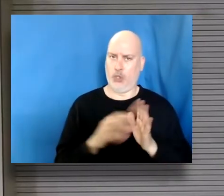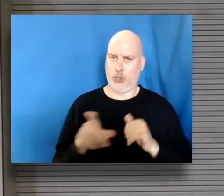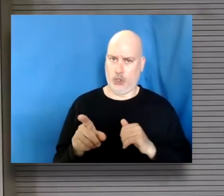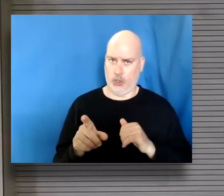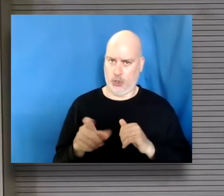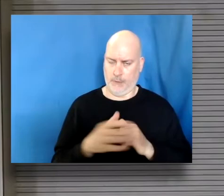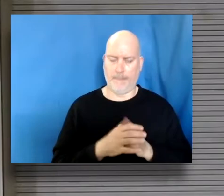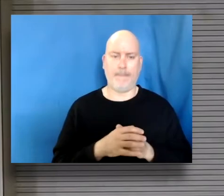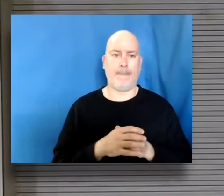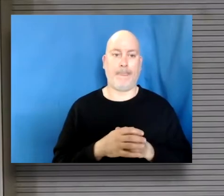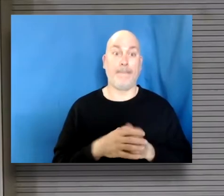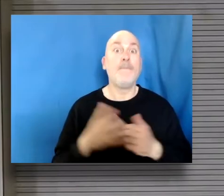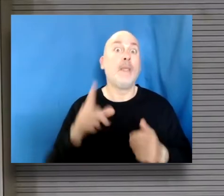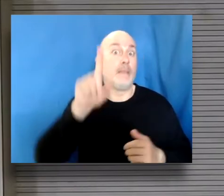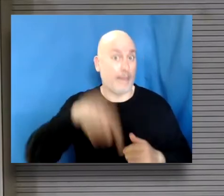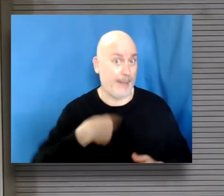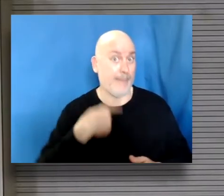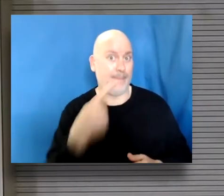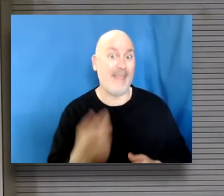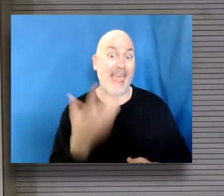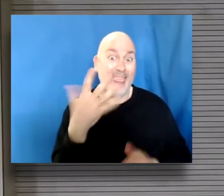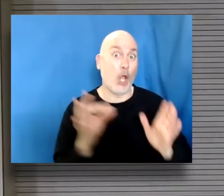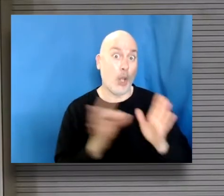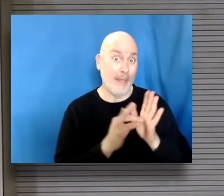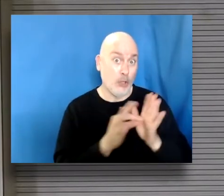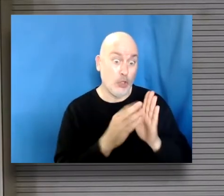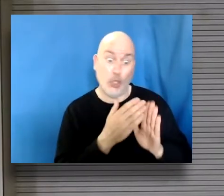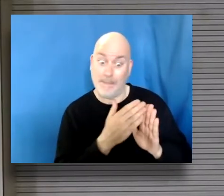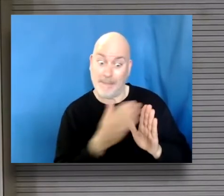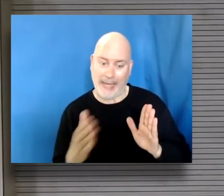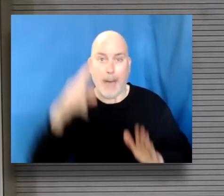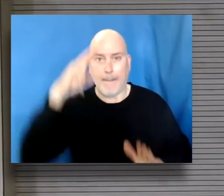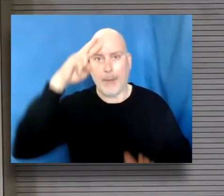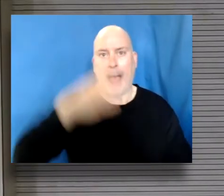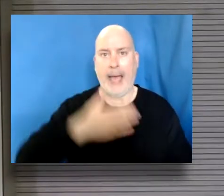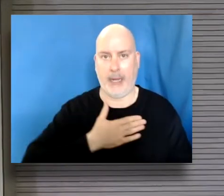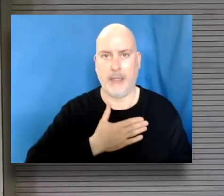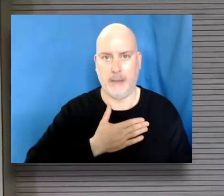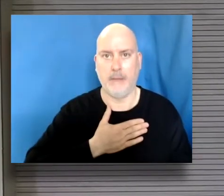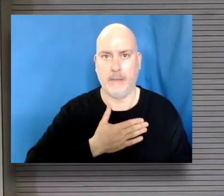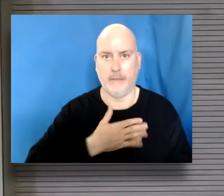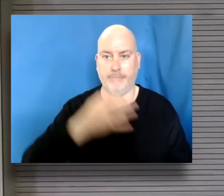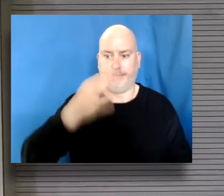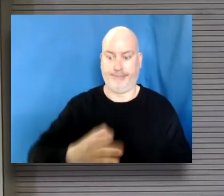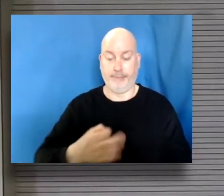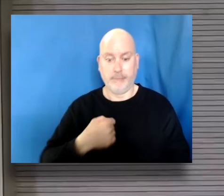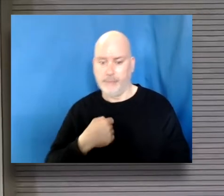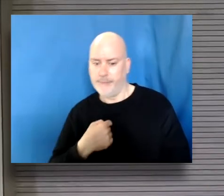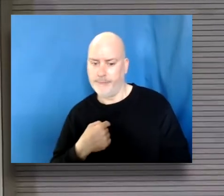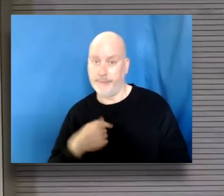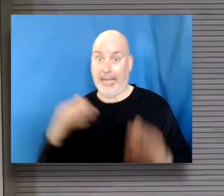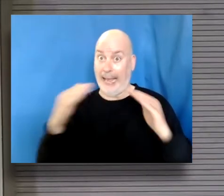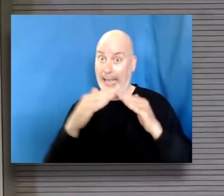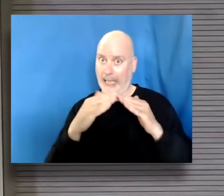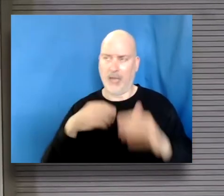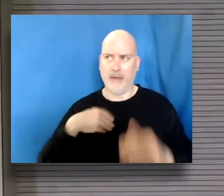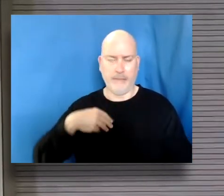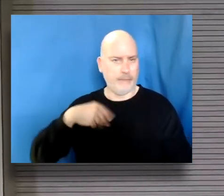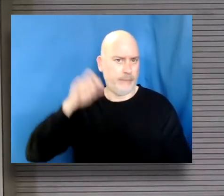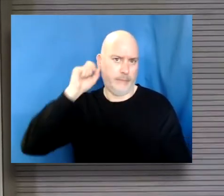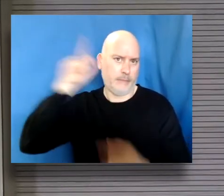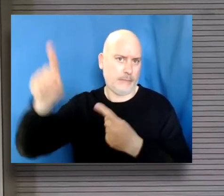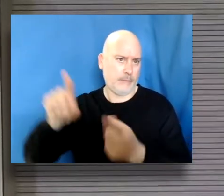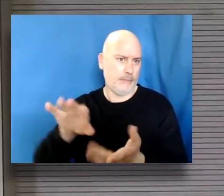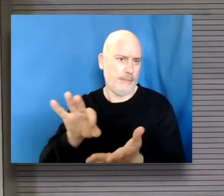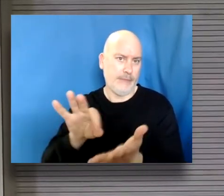Pero hemos apuntado que a partir de los 5 minutos sí que nos tenemos que preocupar como para avisar, si estamos en casa, al servicio